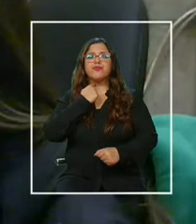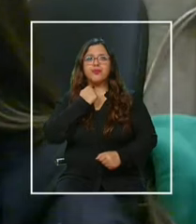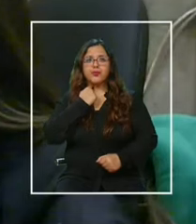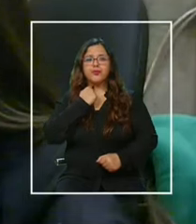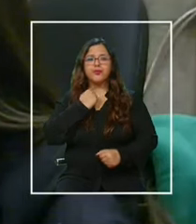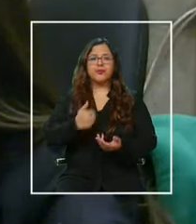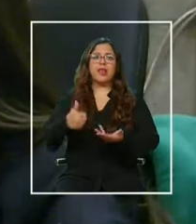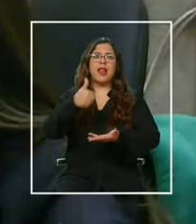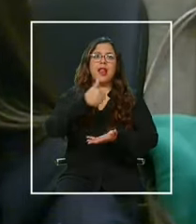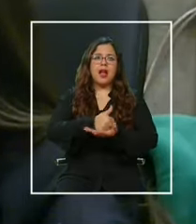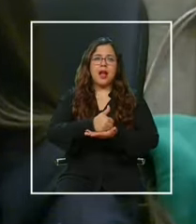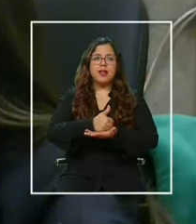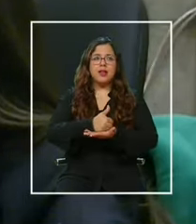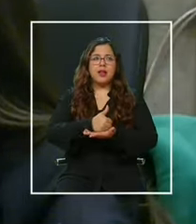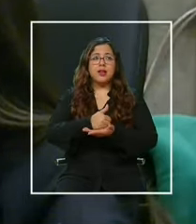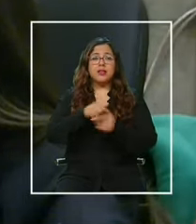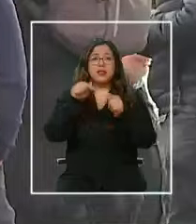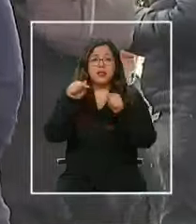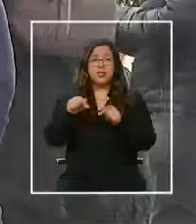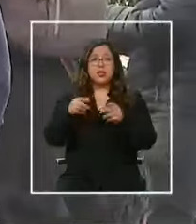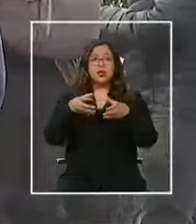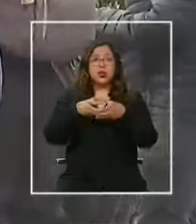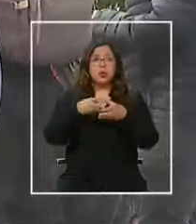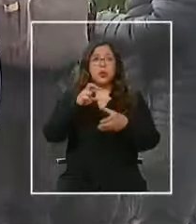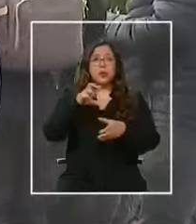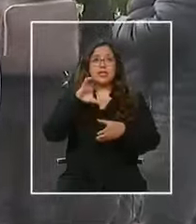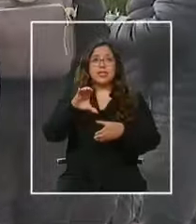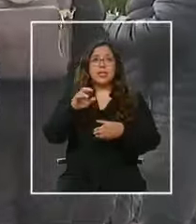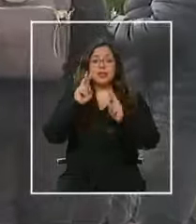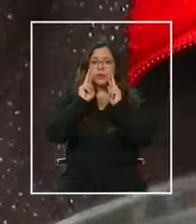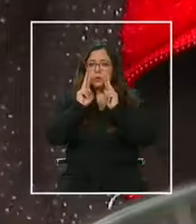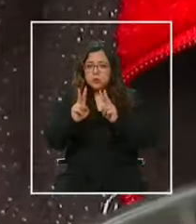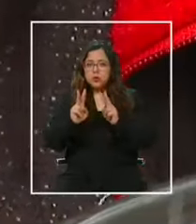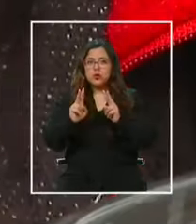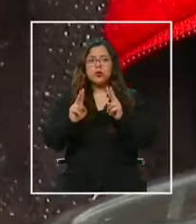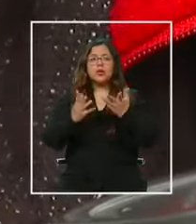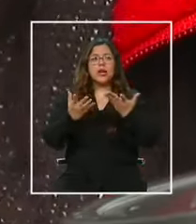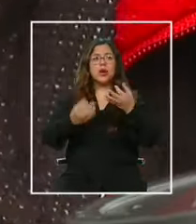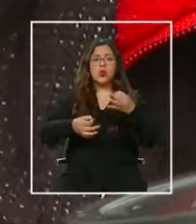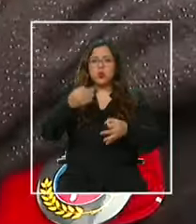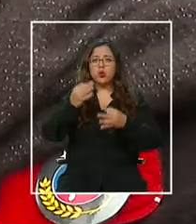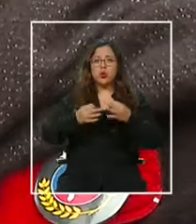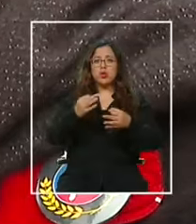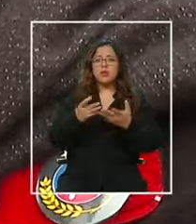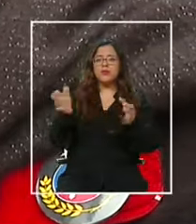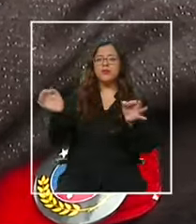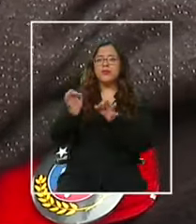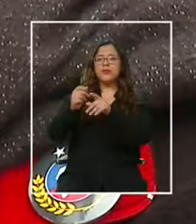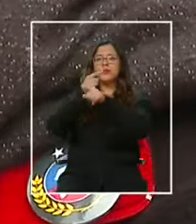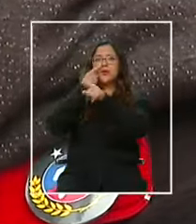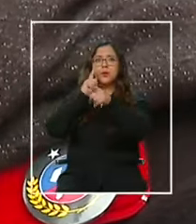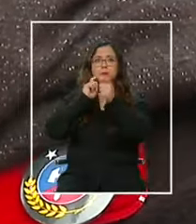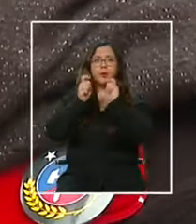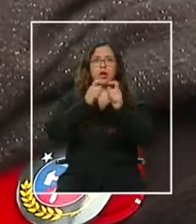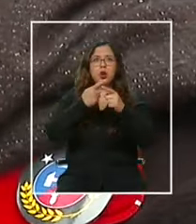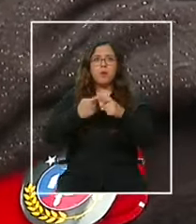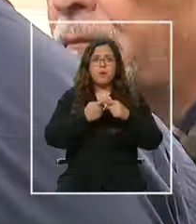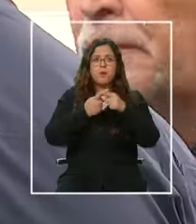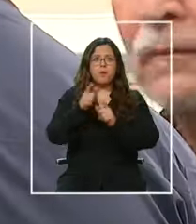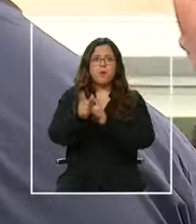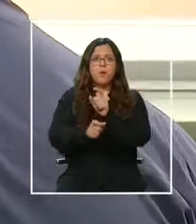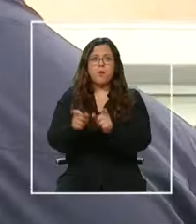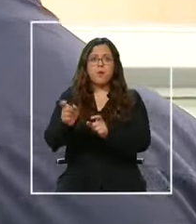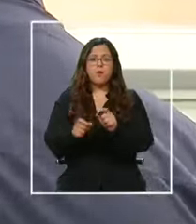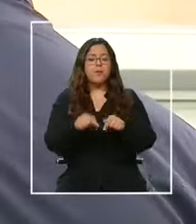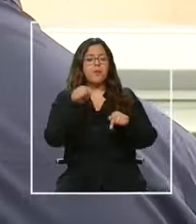el jefe comunal y todo el PC que escuchó como la justicia calificaba a uno de sus referentes como un peligro para la sociedad.